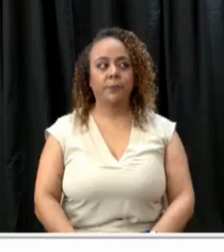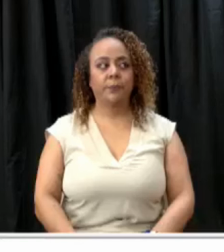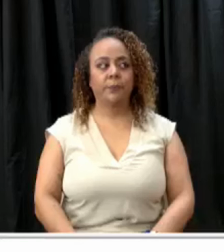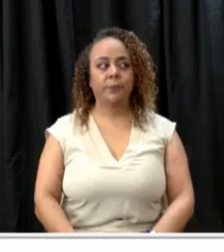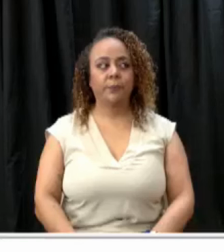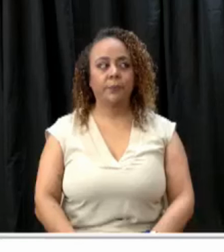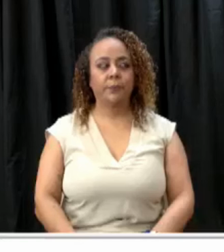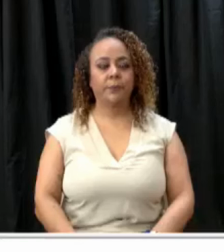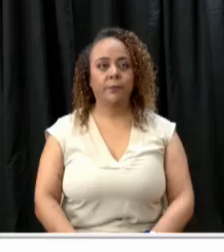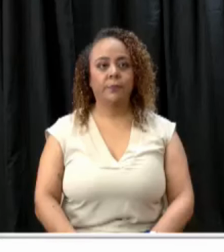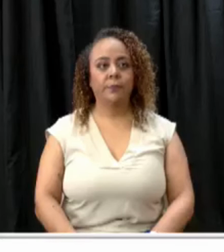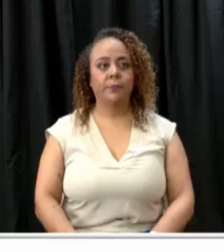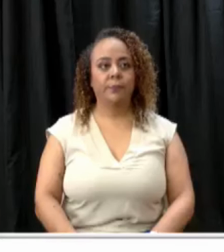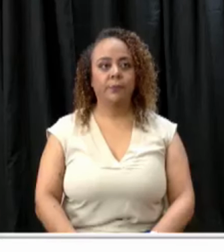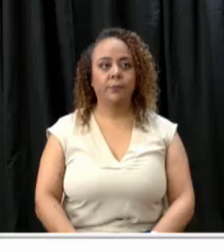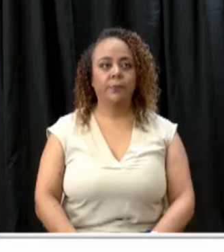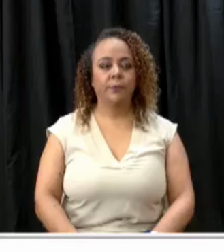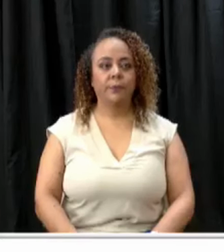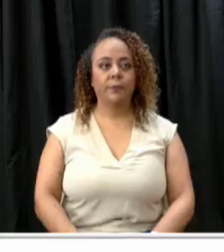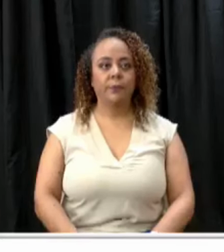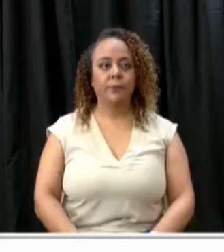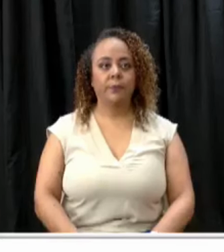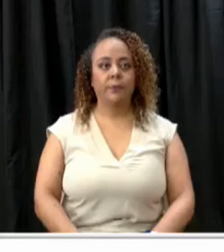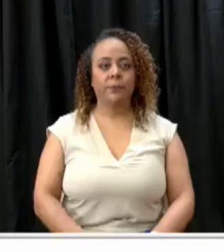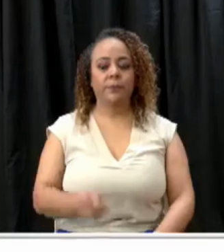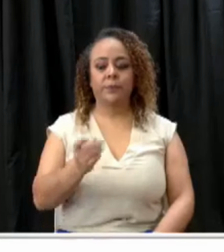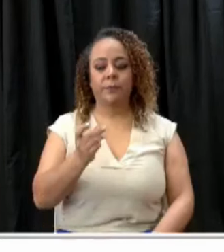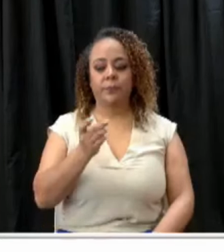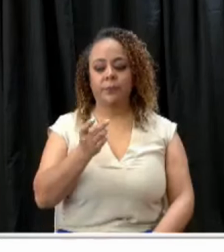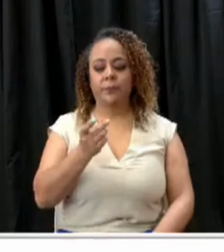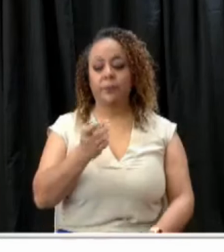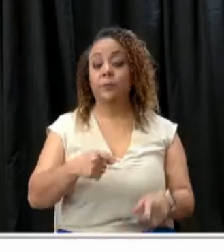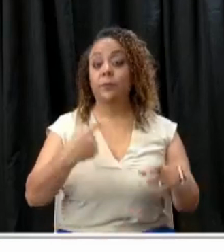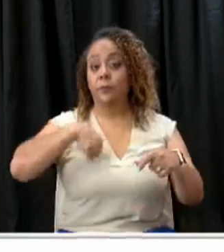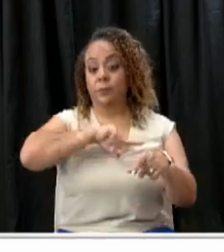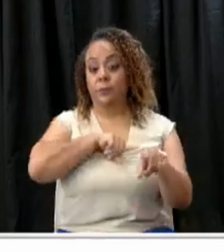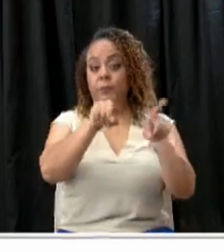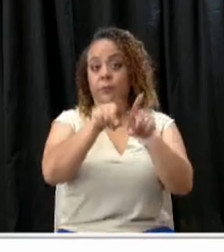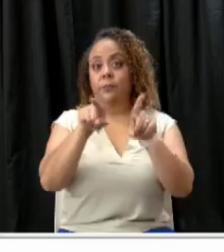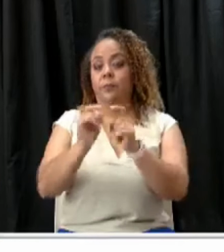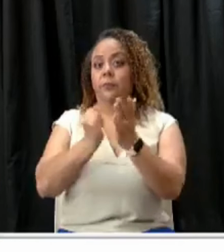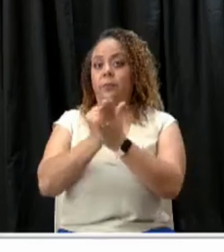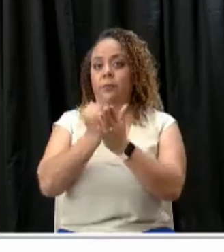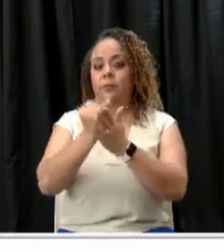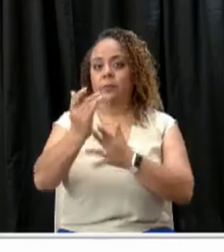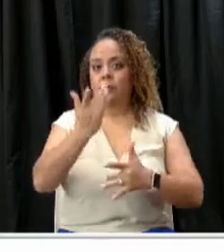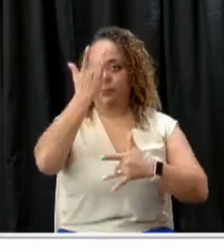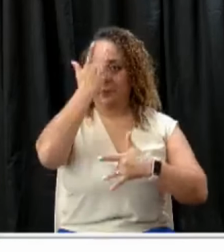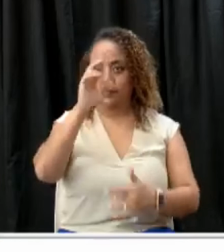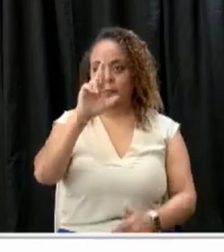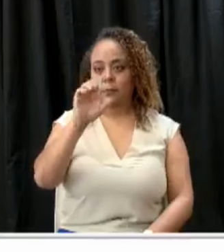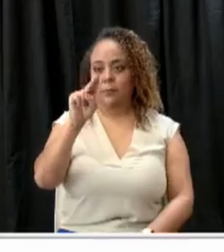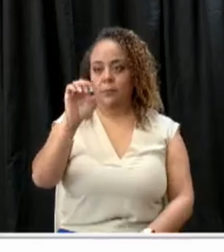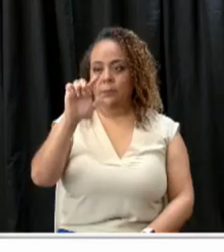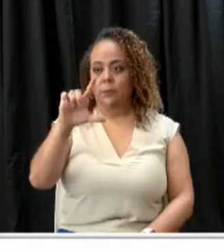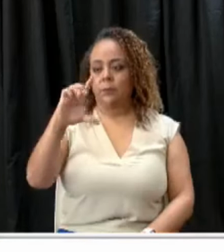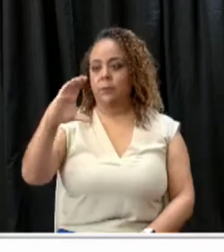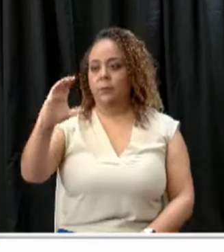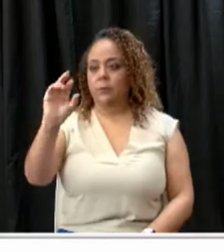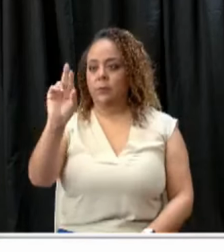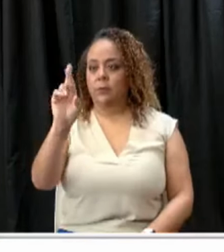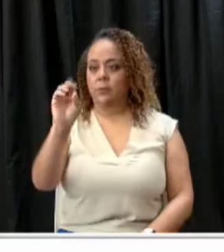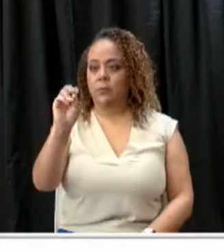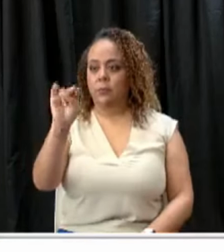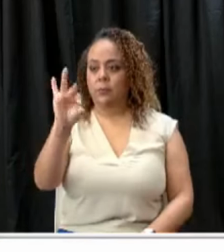Ahí está. Claro, nosotros, aparte de investigar la enfermedad renal crónica de origen